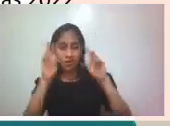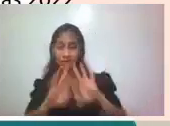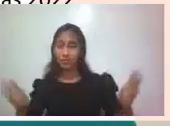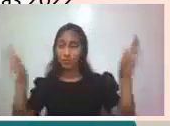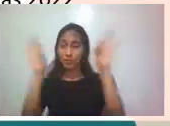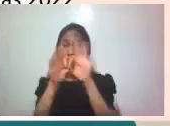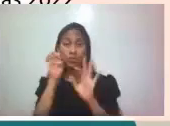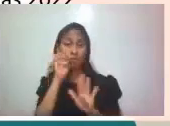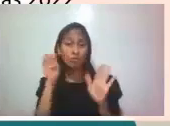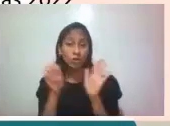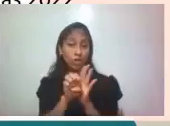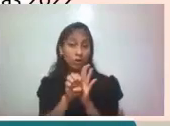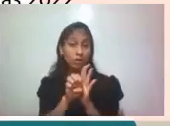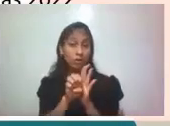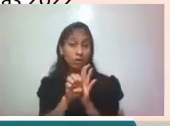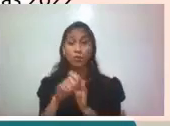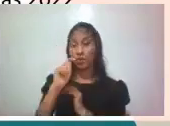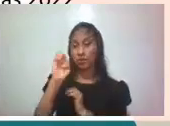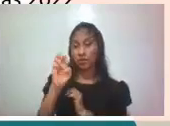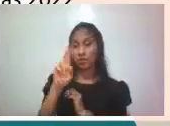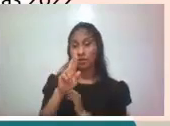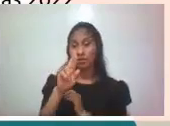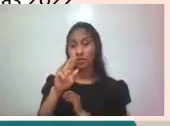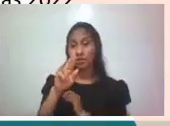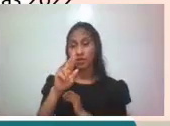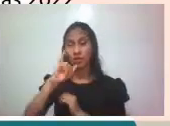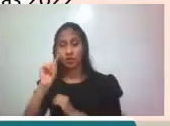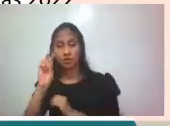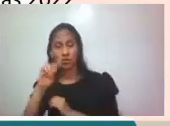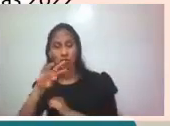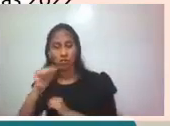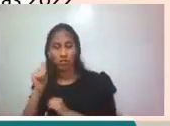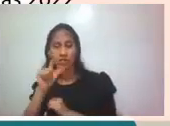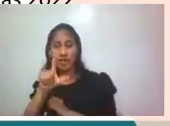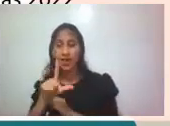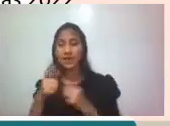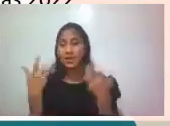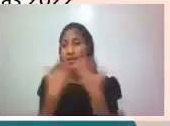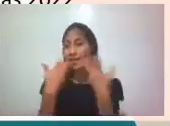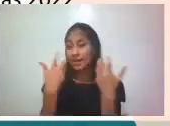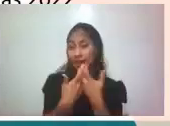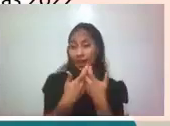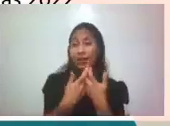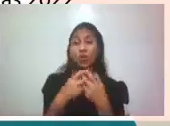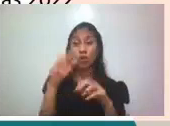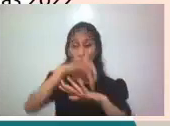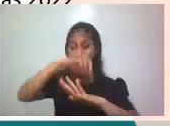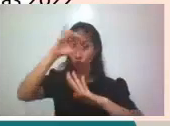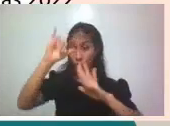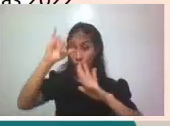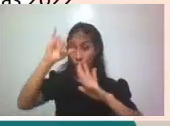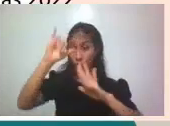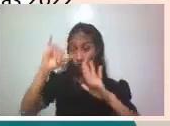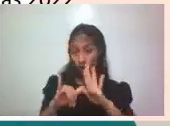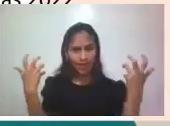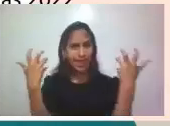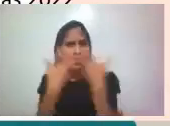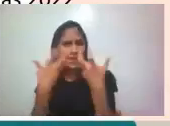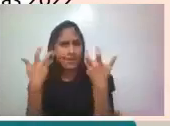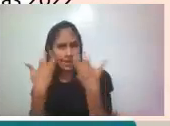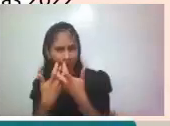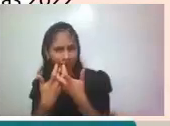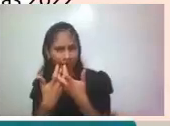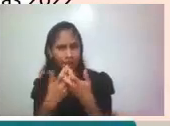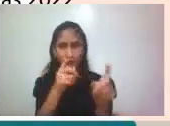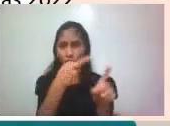ejemplo, el territorial, que ve el número de proyectos que coinciden en un mismo ámbito geográfico para nosotros tener una